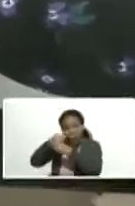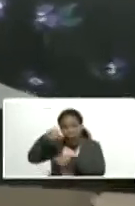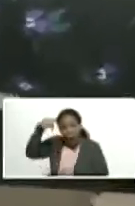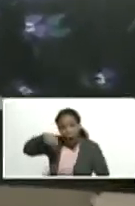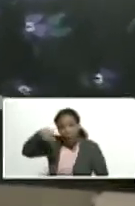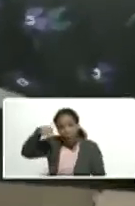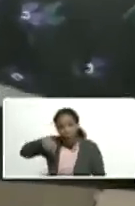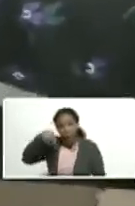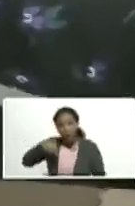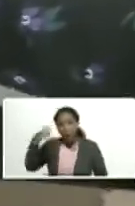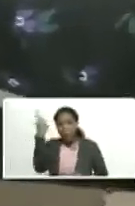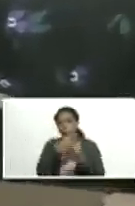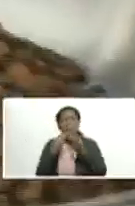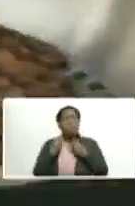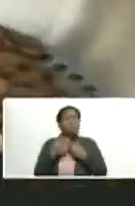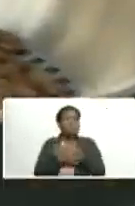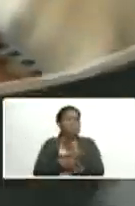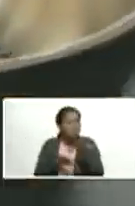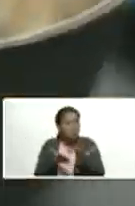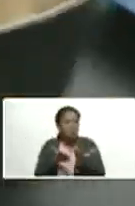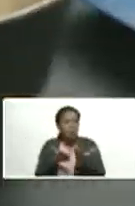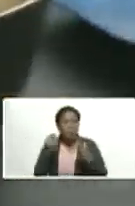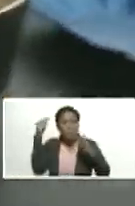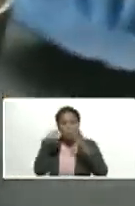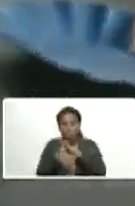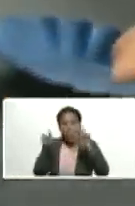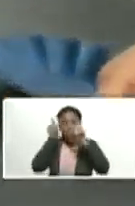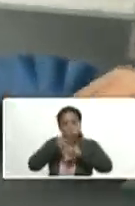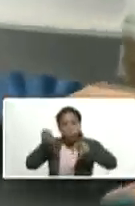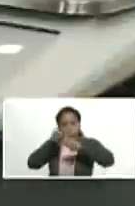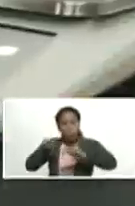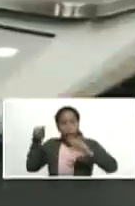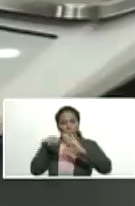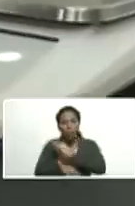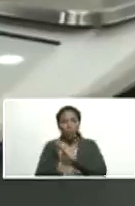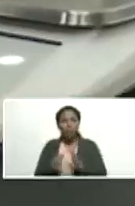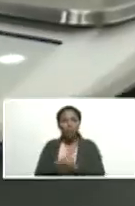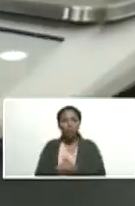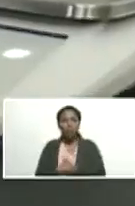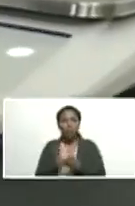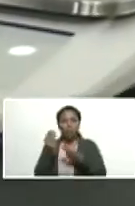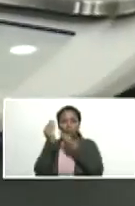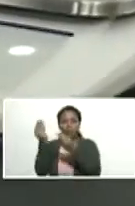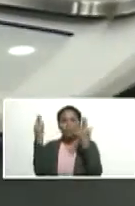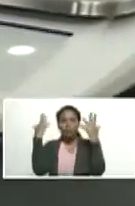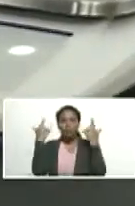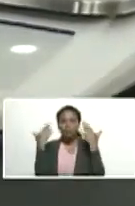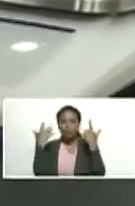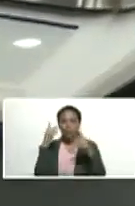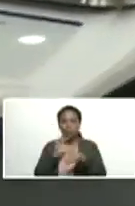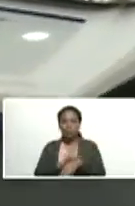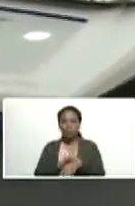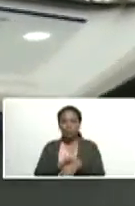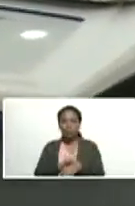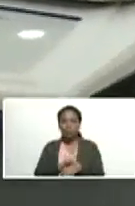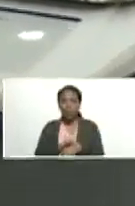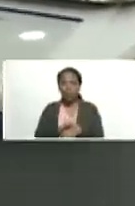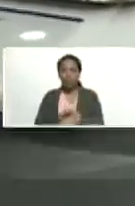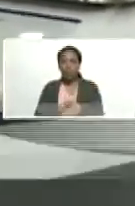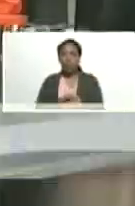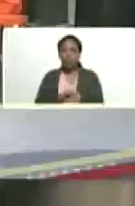está diseñado para esto. Presidente, dejo en manos a nuestra doctora Luz